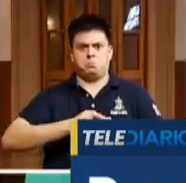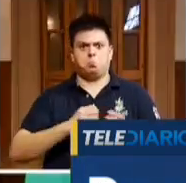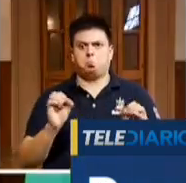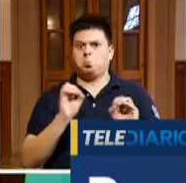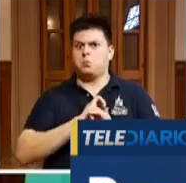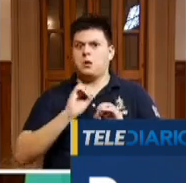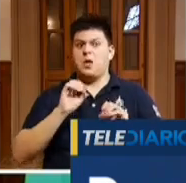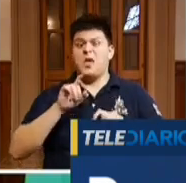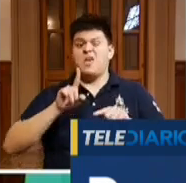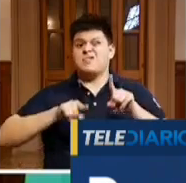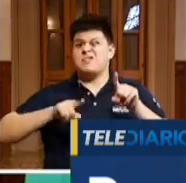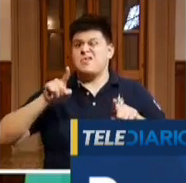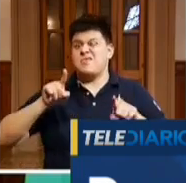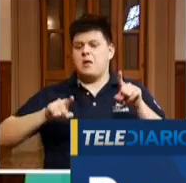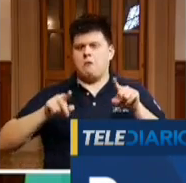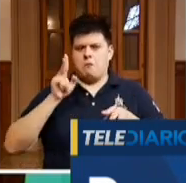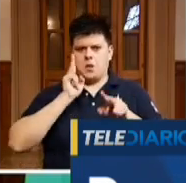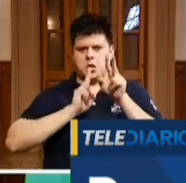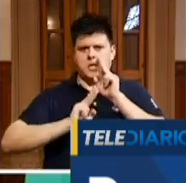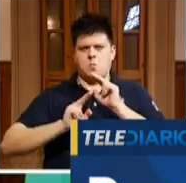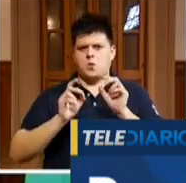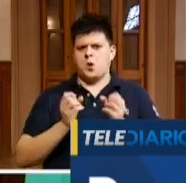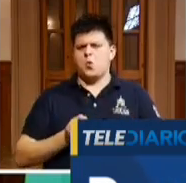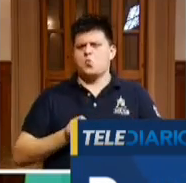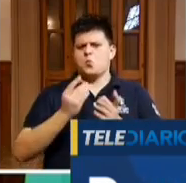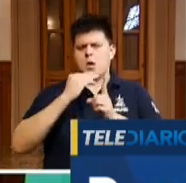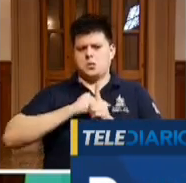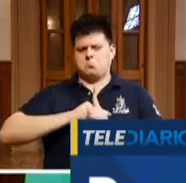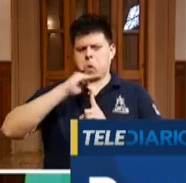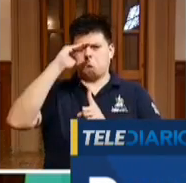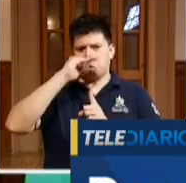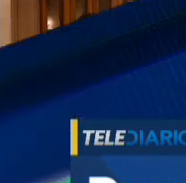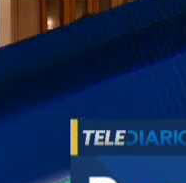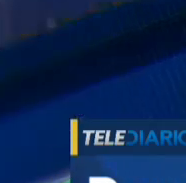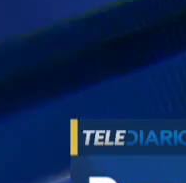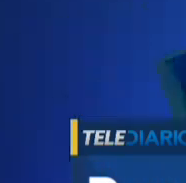recursos también para los niños y mujeres con cáncer.